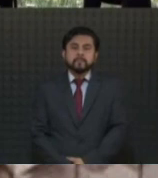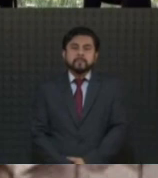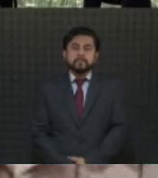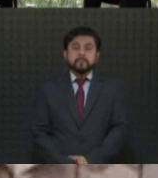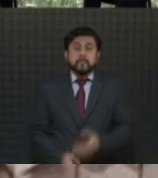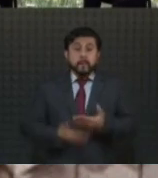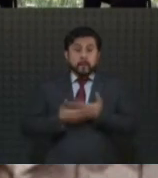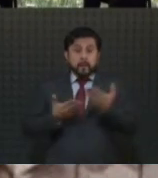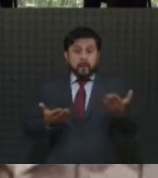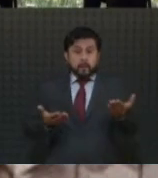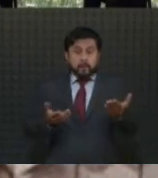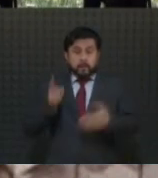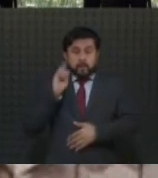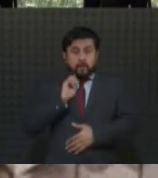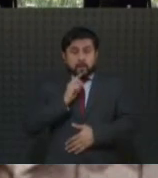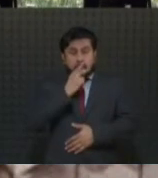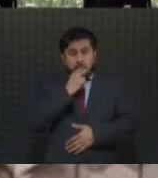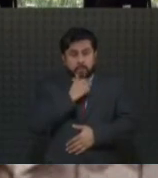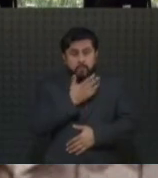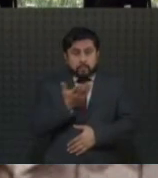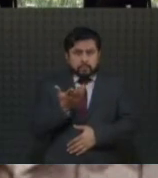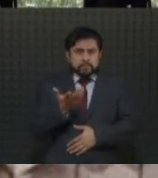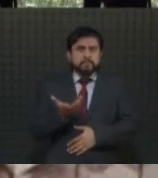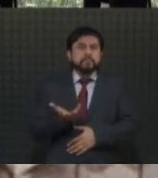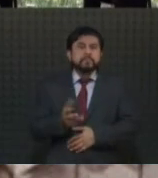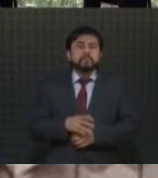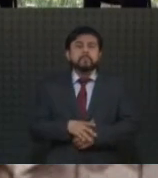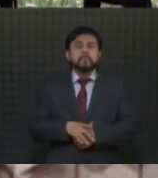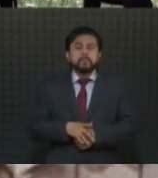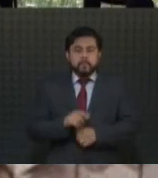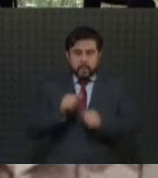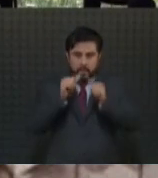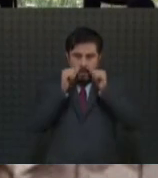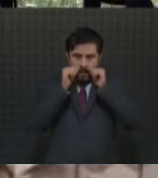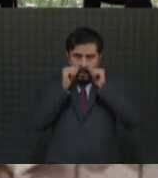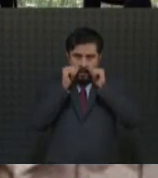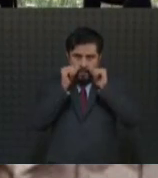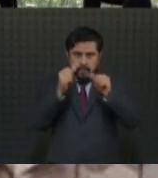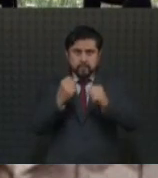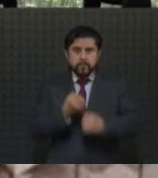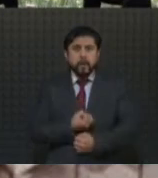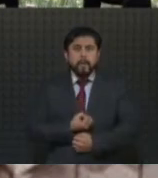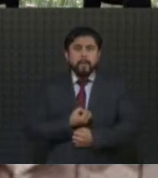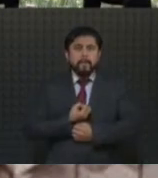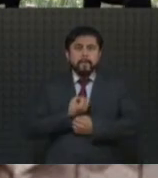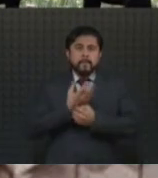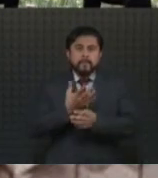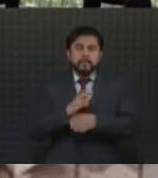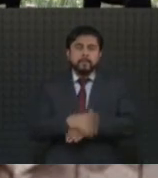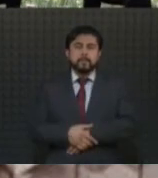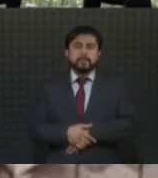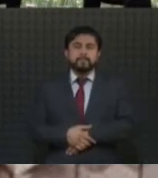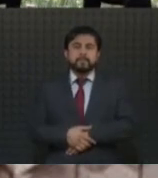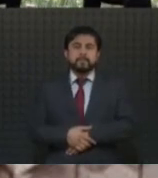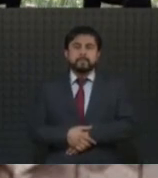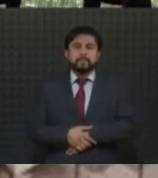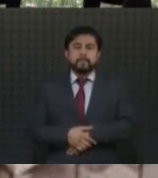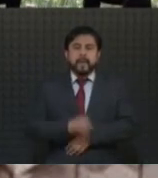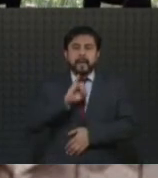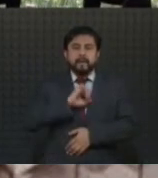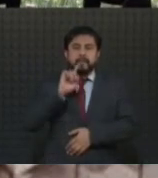Damas y caballeros, a continuación, escuchemos el mensaje que nos dirige la doctora Claudia Sheinbaum